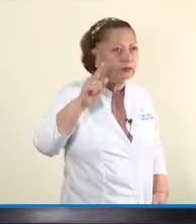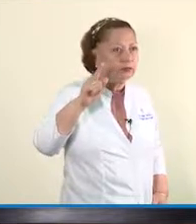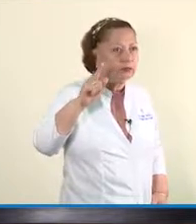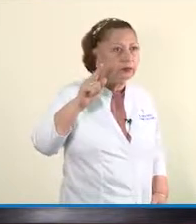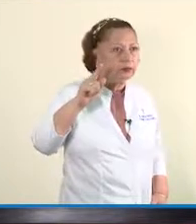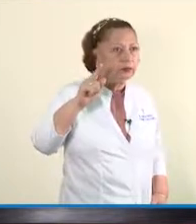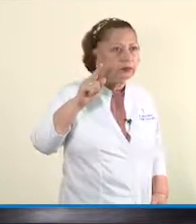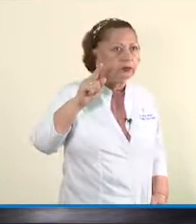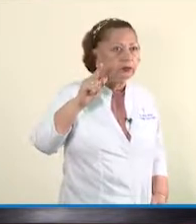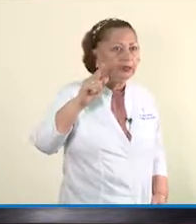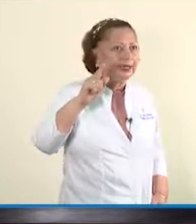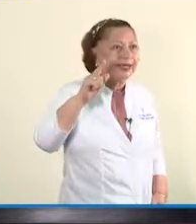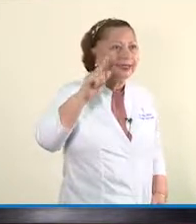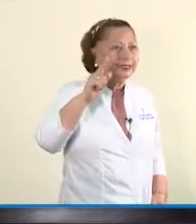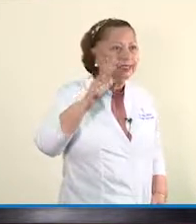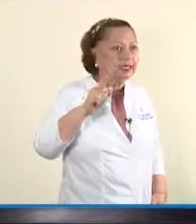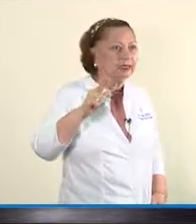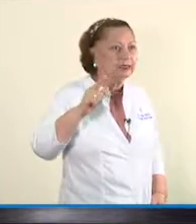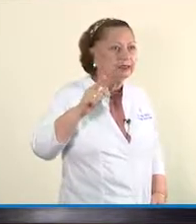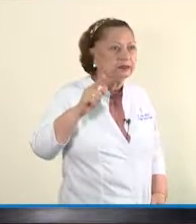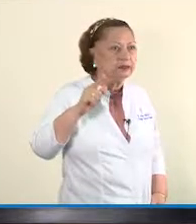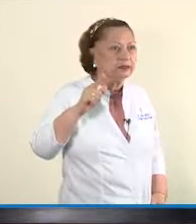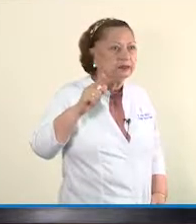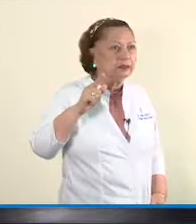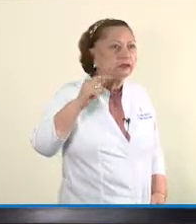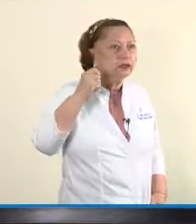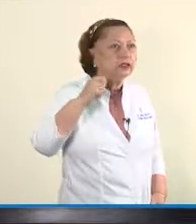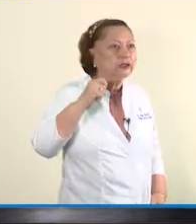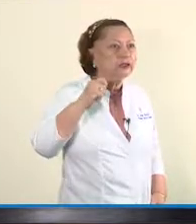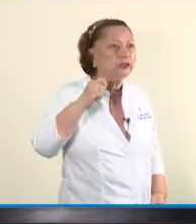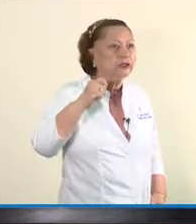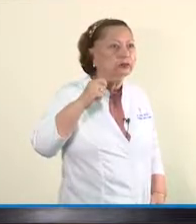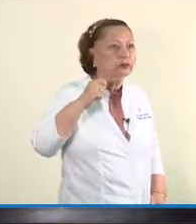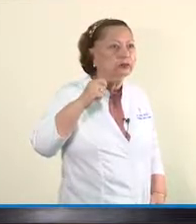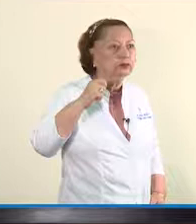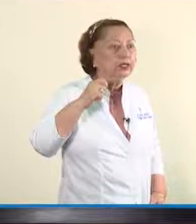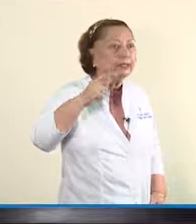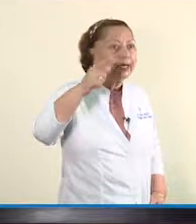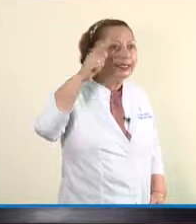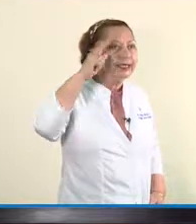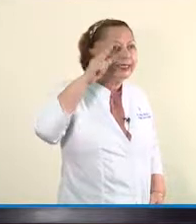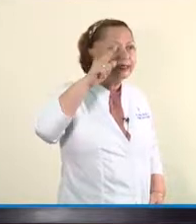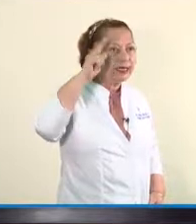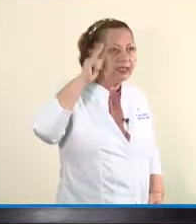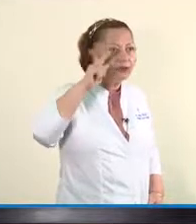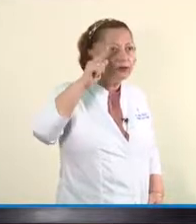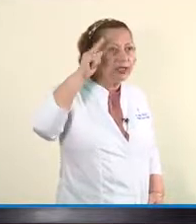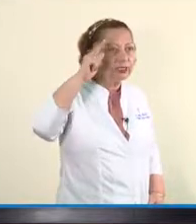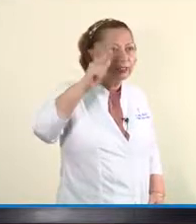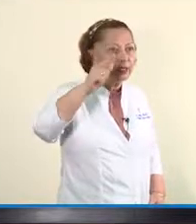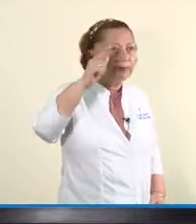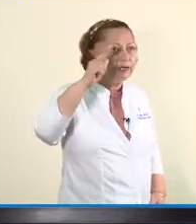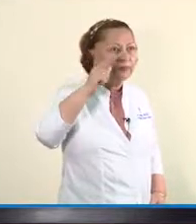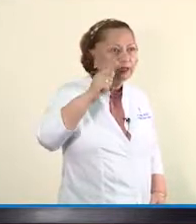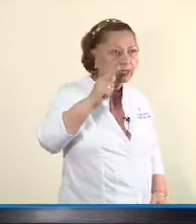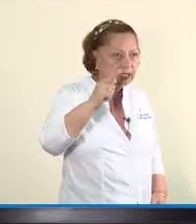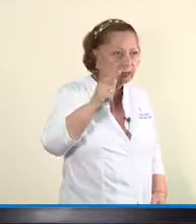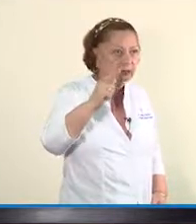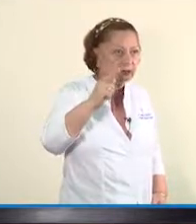respeto, la ética y sobre todo Darle gracias a Dios que te